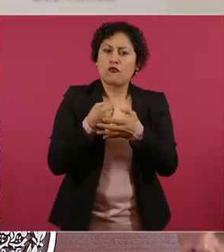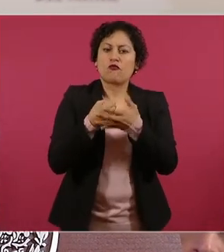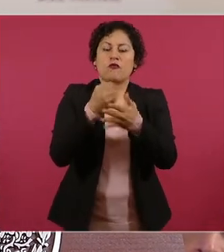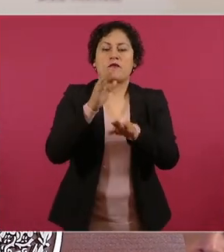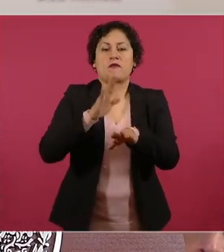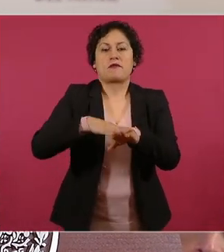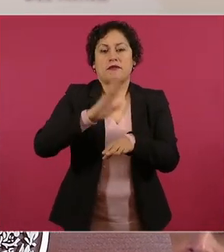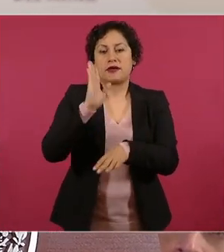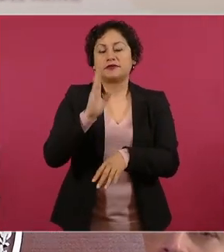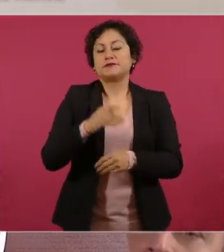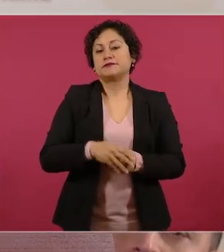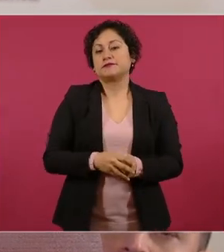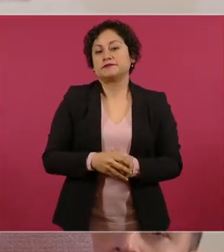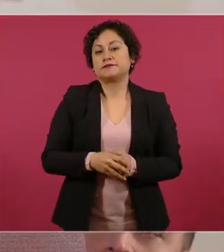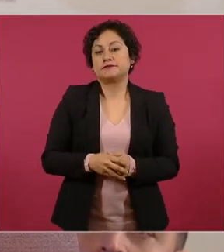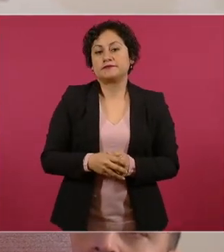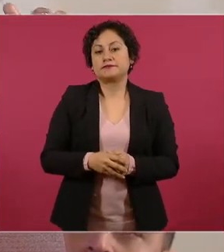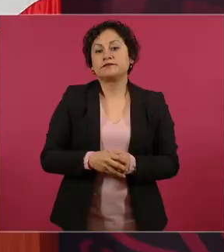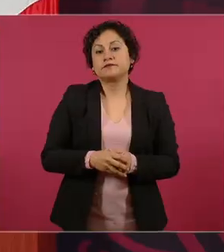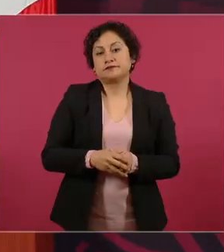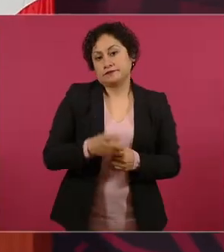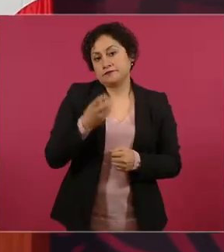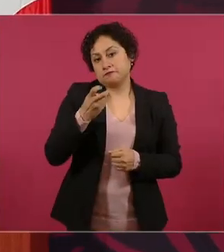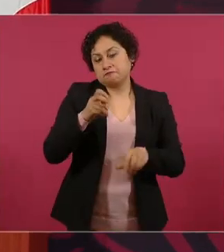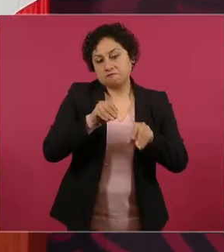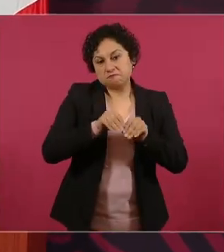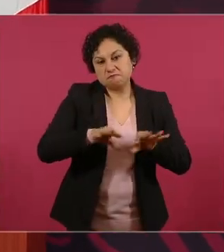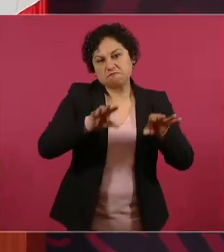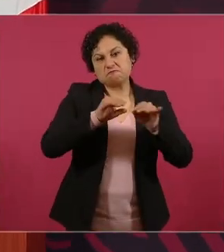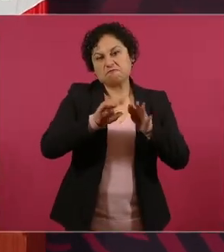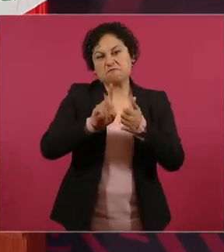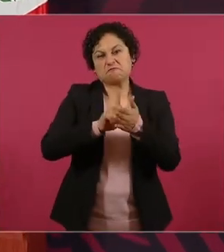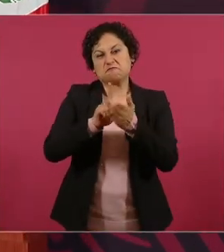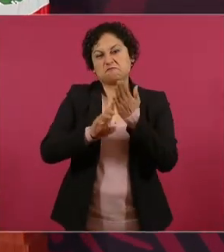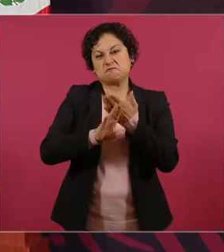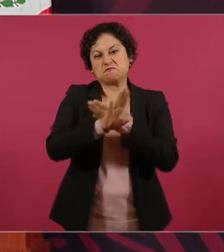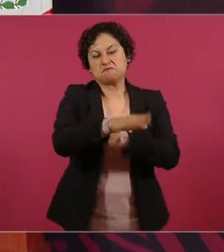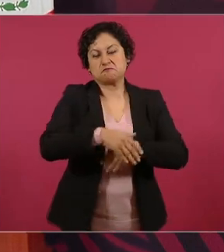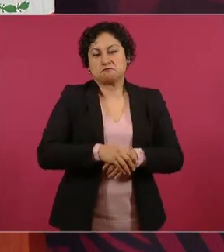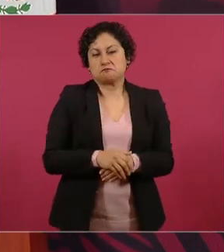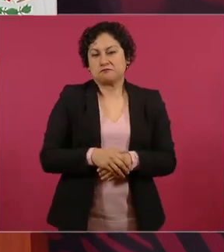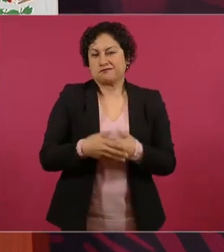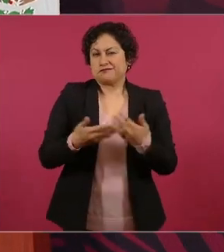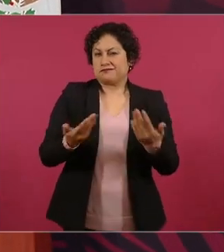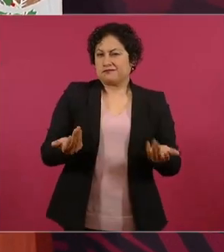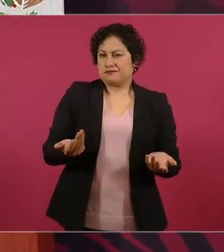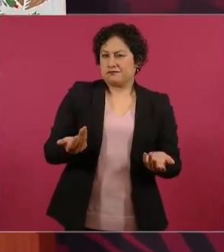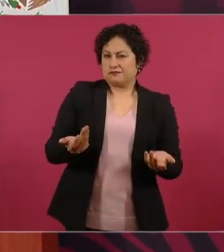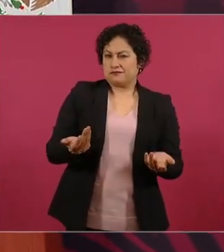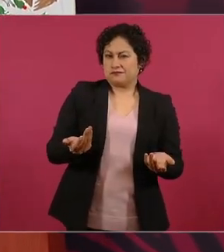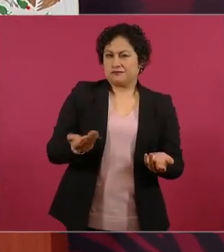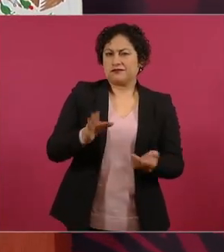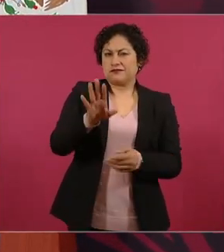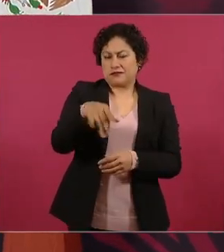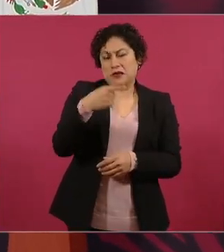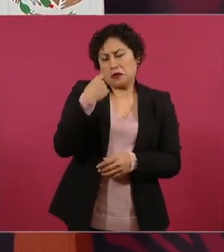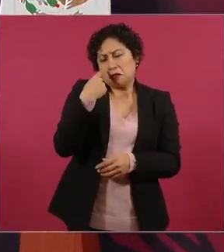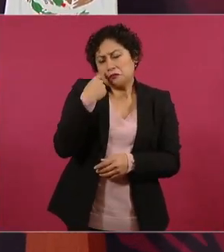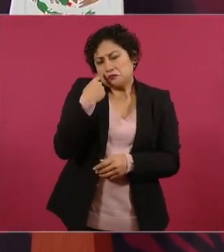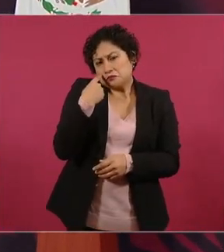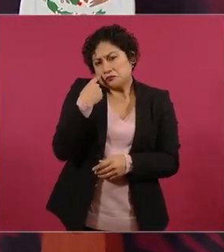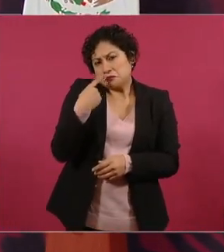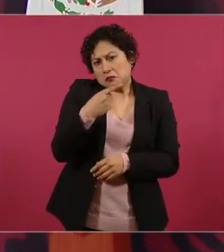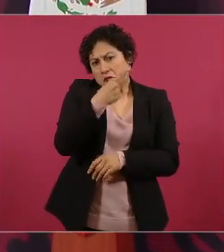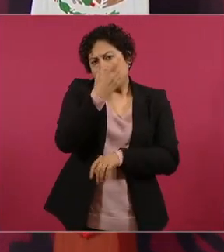La campaña contra las drogas. En Estados Unidos han cometido muchísimos errores en